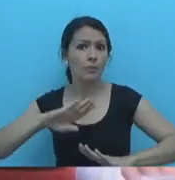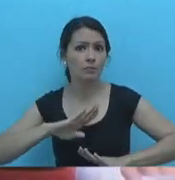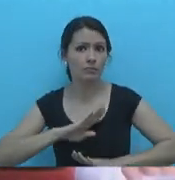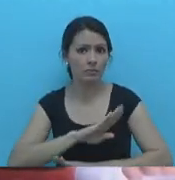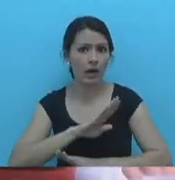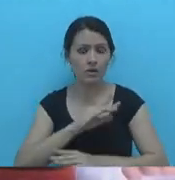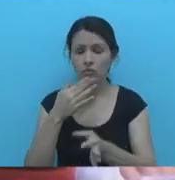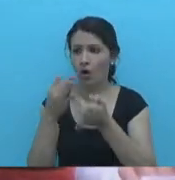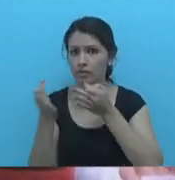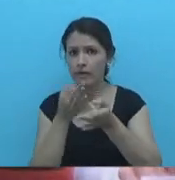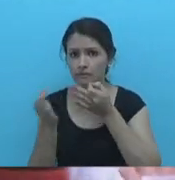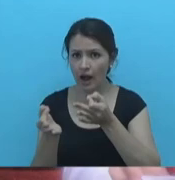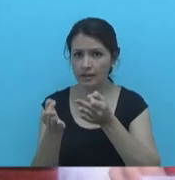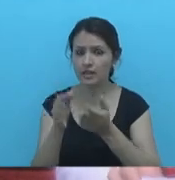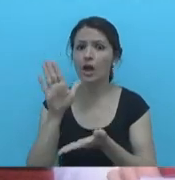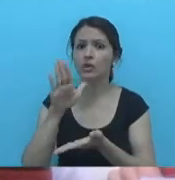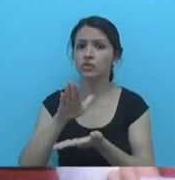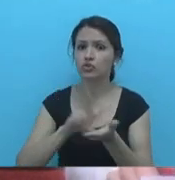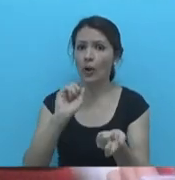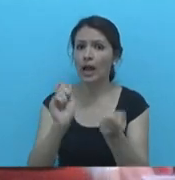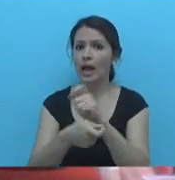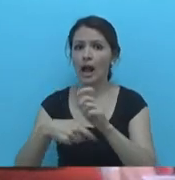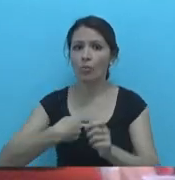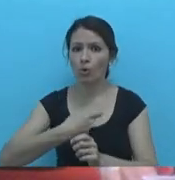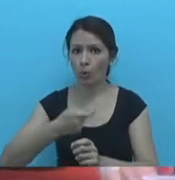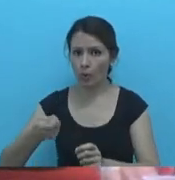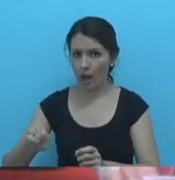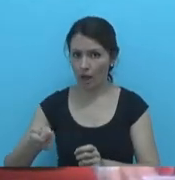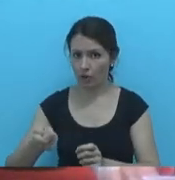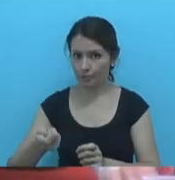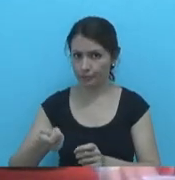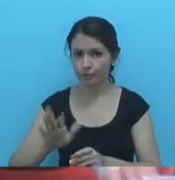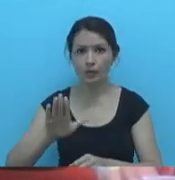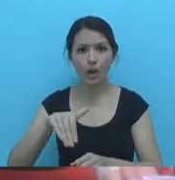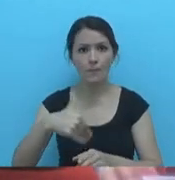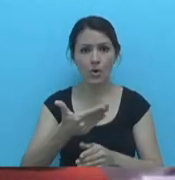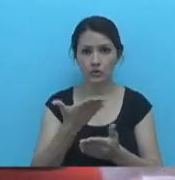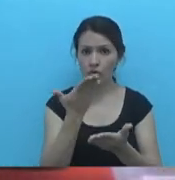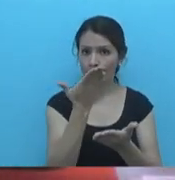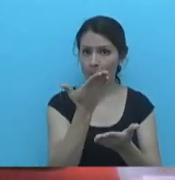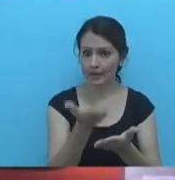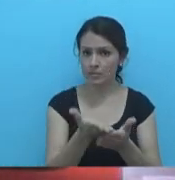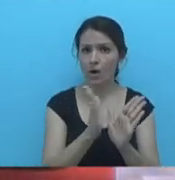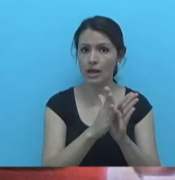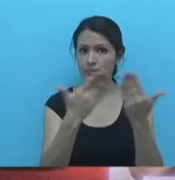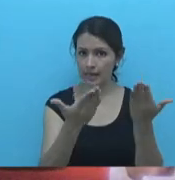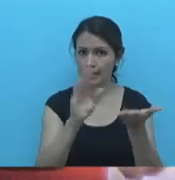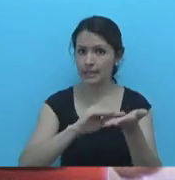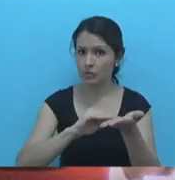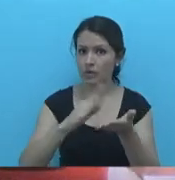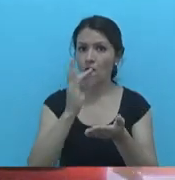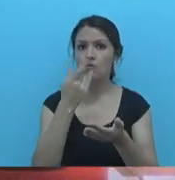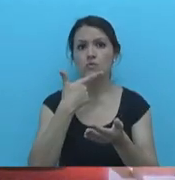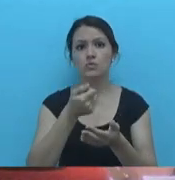análisis y debate de la reforma previsional. Entonces, lo que estamos pidiendo es que utilizar el expediente presentado por el diputado Busato, que